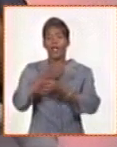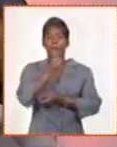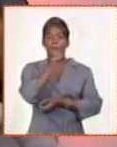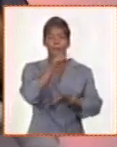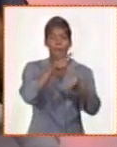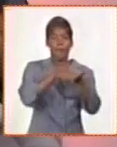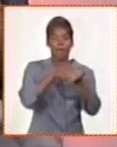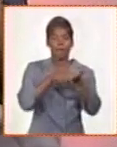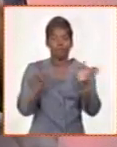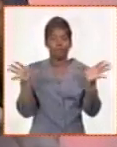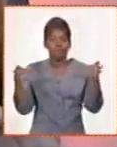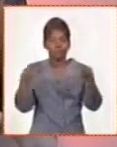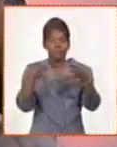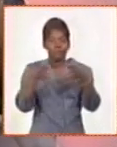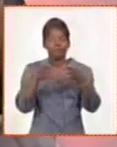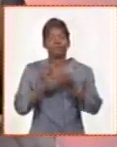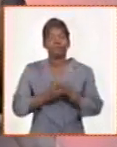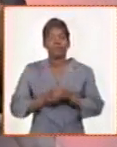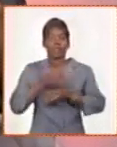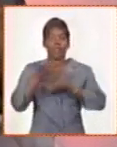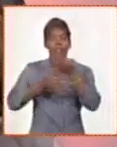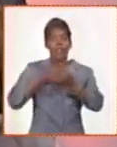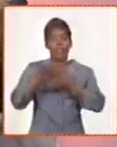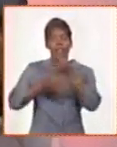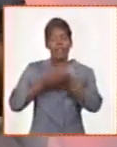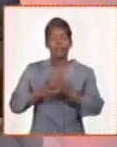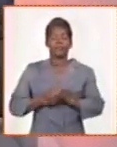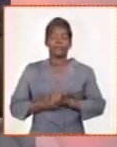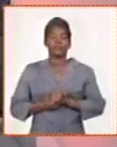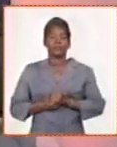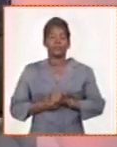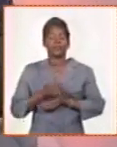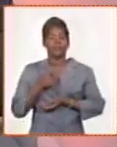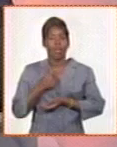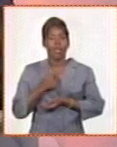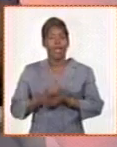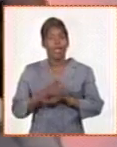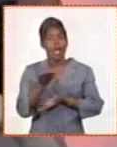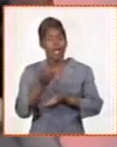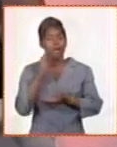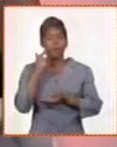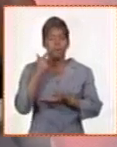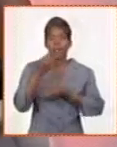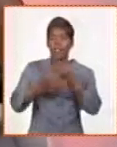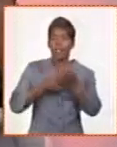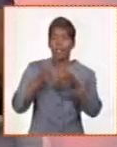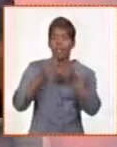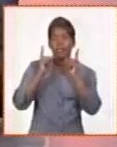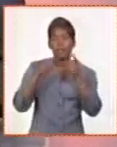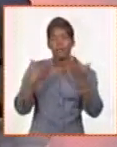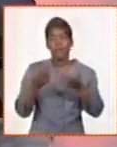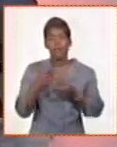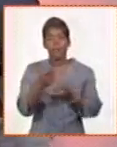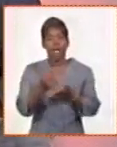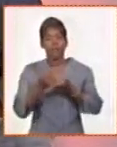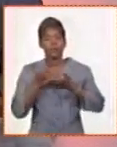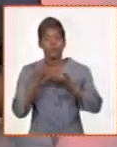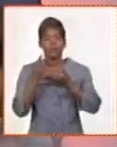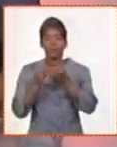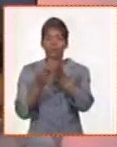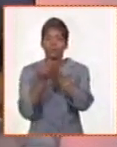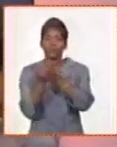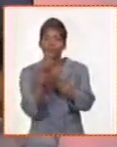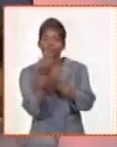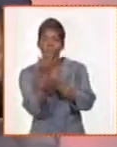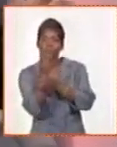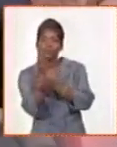planta doméstica de esta, pequeñita, y entonces nos la llevamos con nosotros y eso nos salvó en todas partes. Pero llegamos a